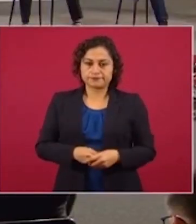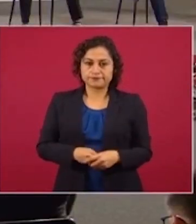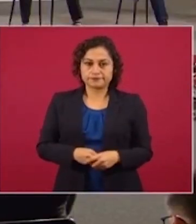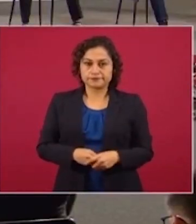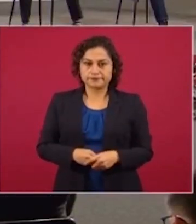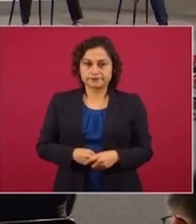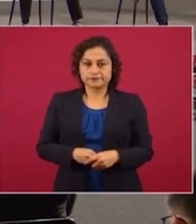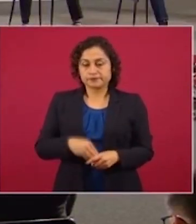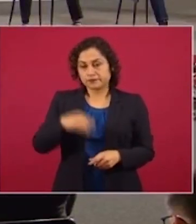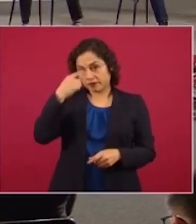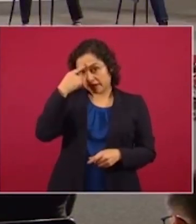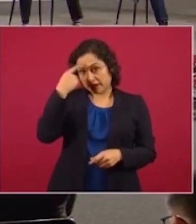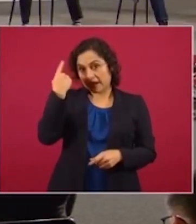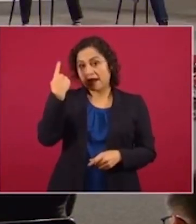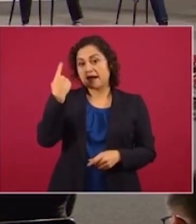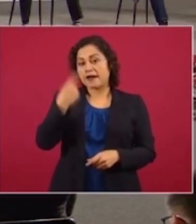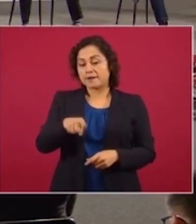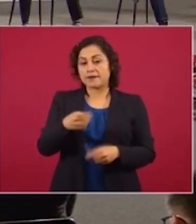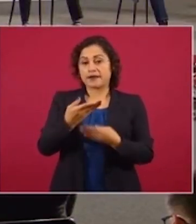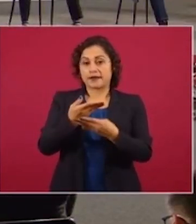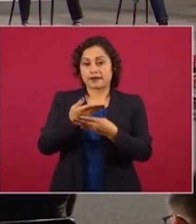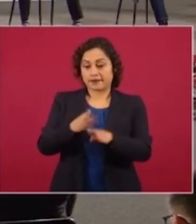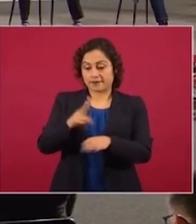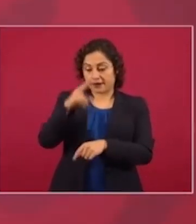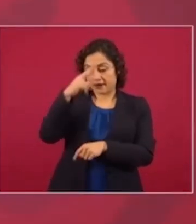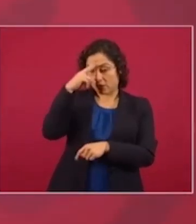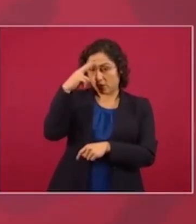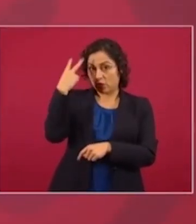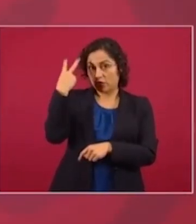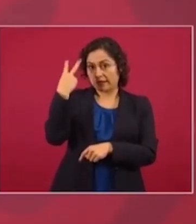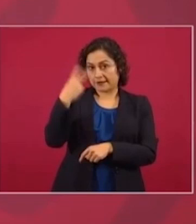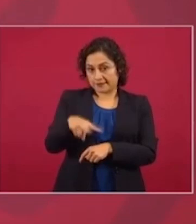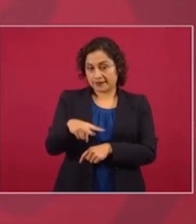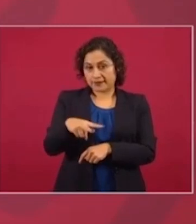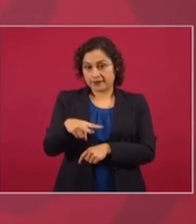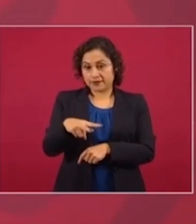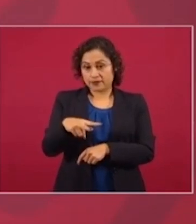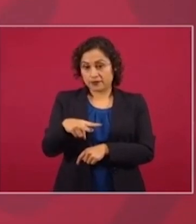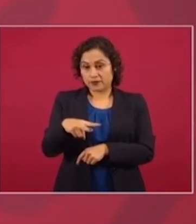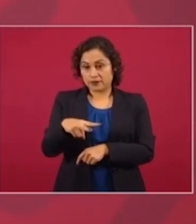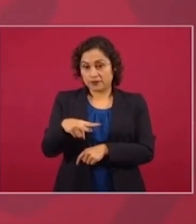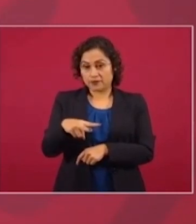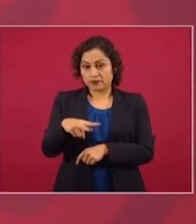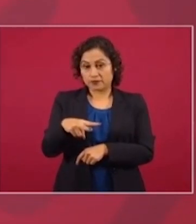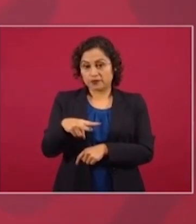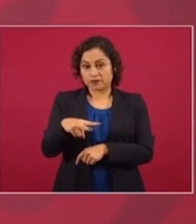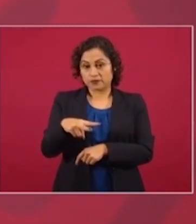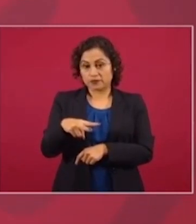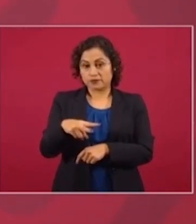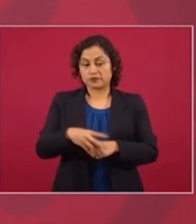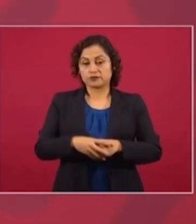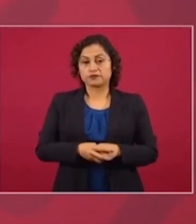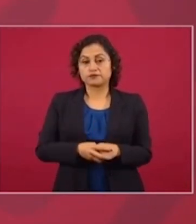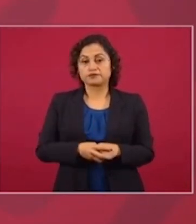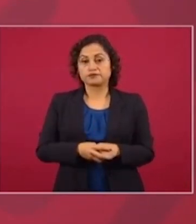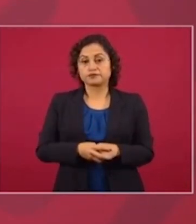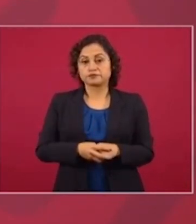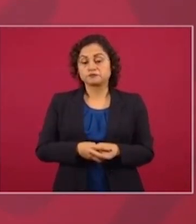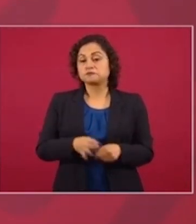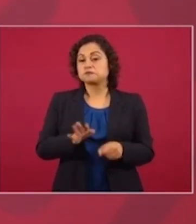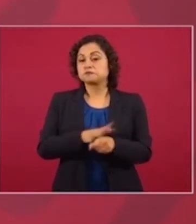el Banco de México, que se tiene que presentar a